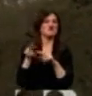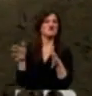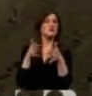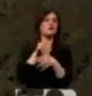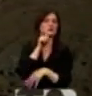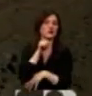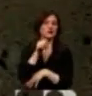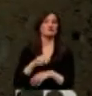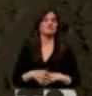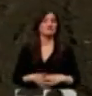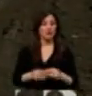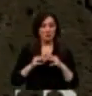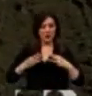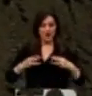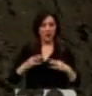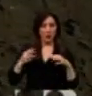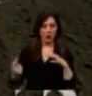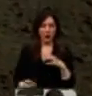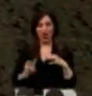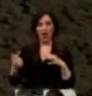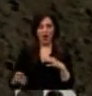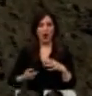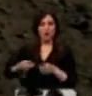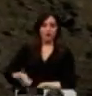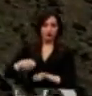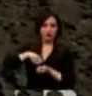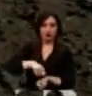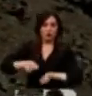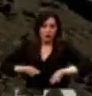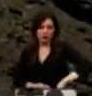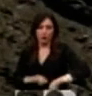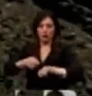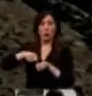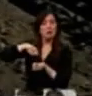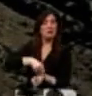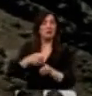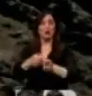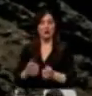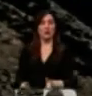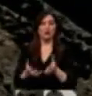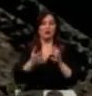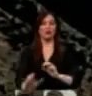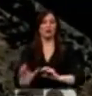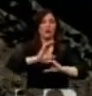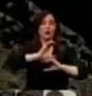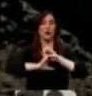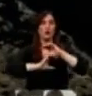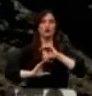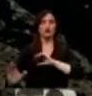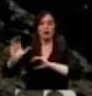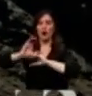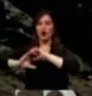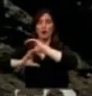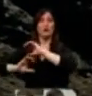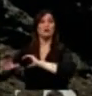a fundir el material y después esperan el secado del mismo. Y algo muy importante es cómo avanza la búsqueda de